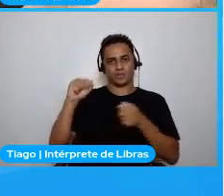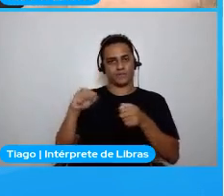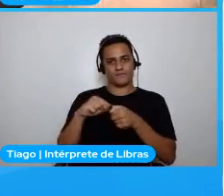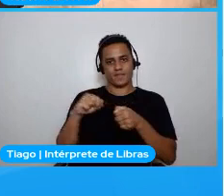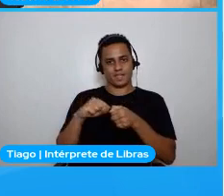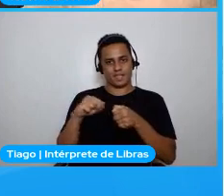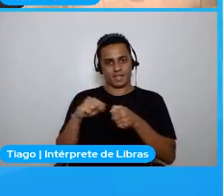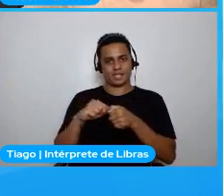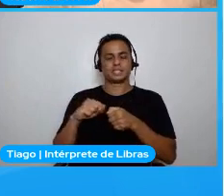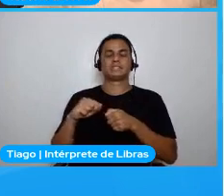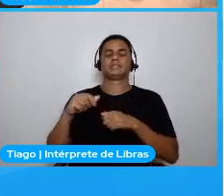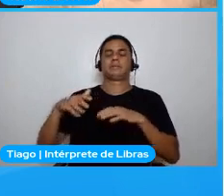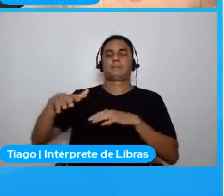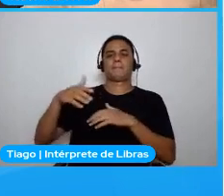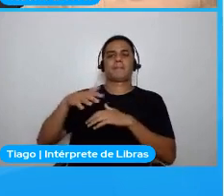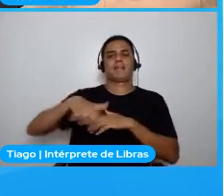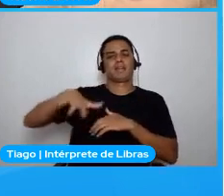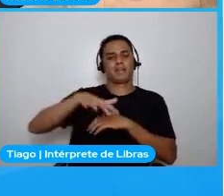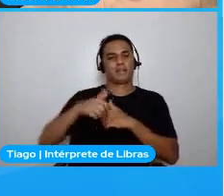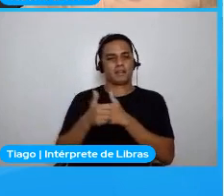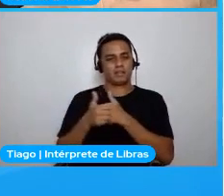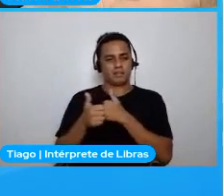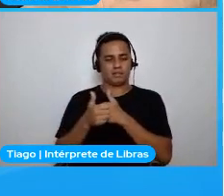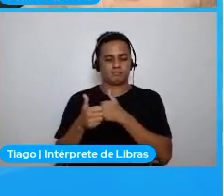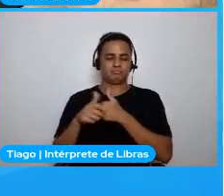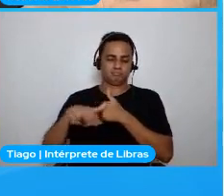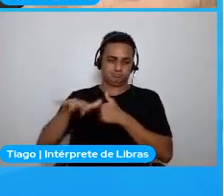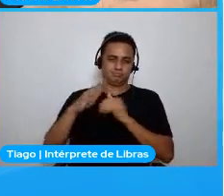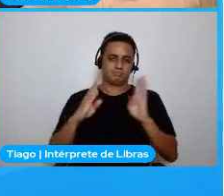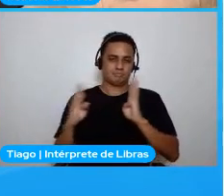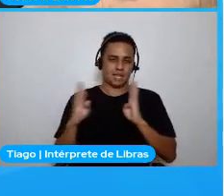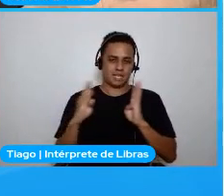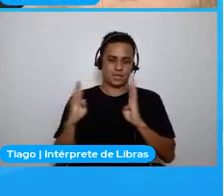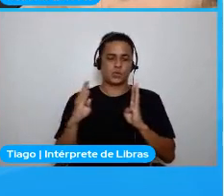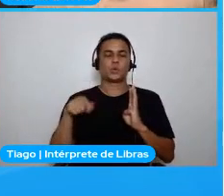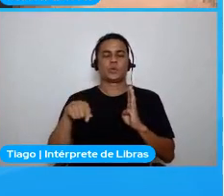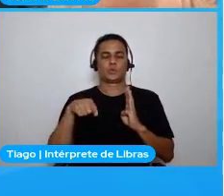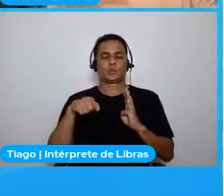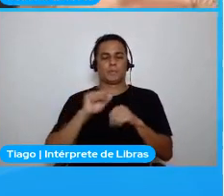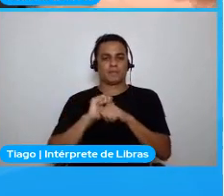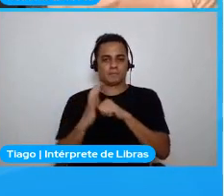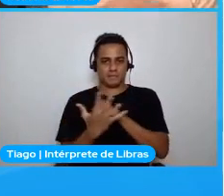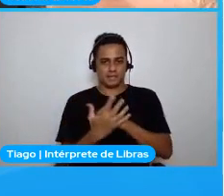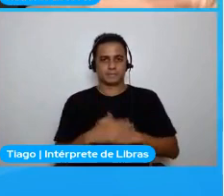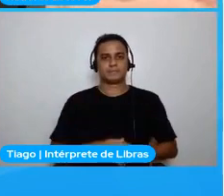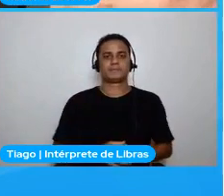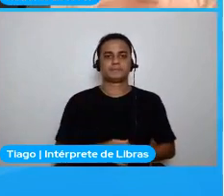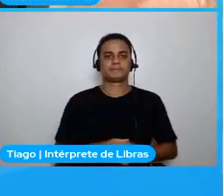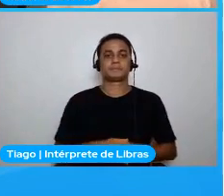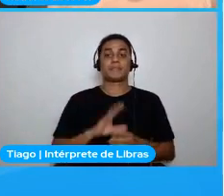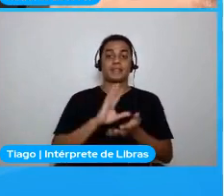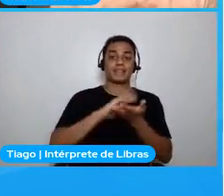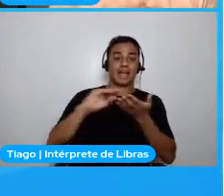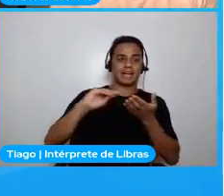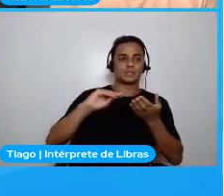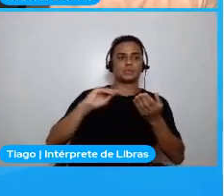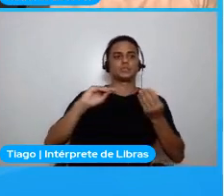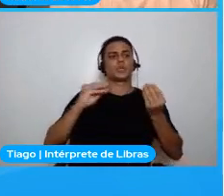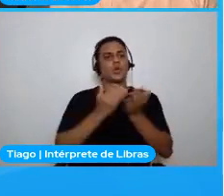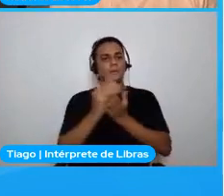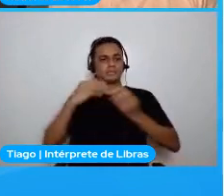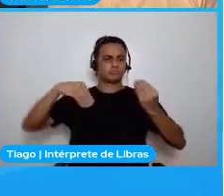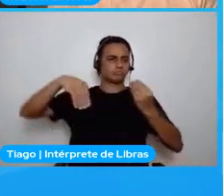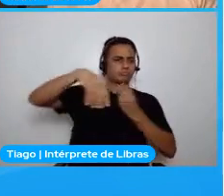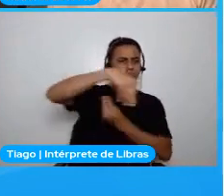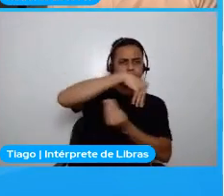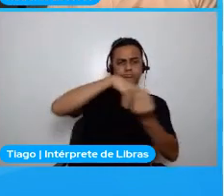en la pandemia. Entonces empezamos ya a mezclar un poquito los datos, empezamos a jugar un poquito con